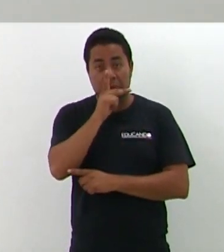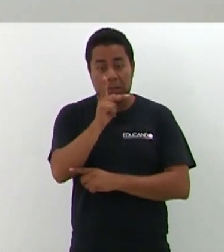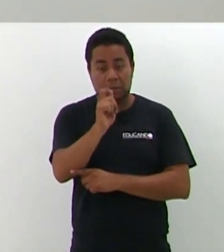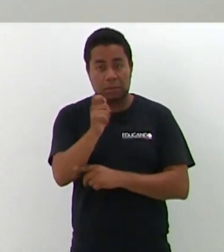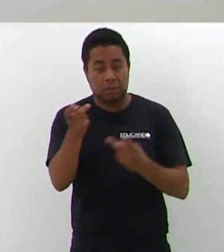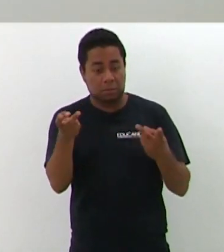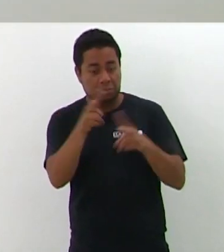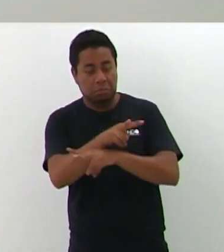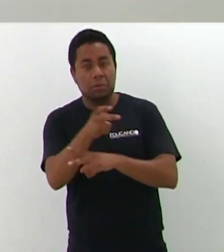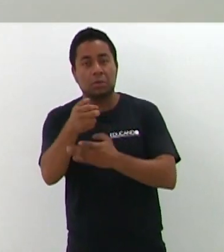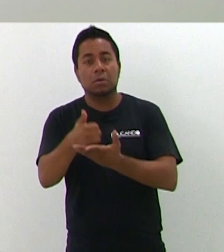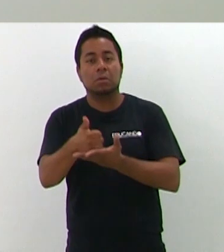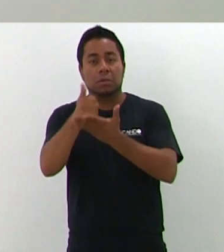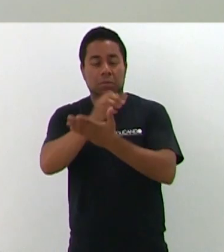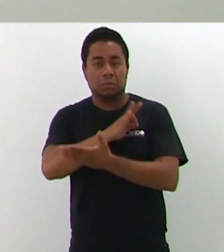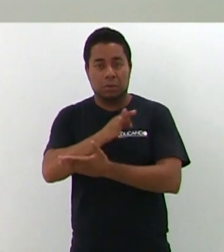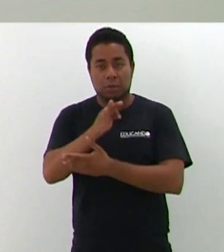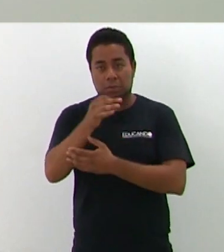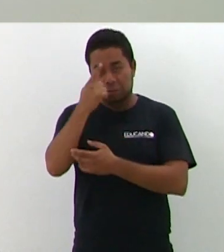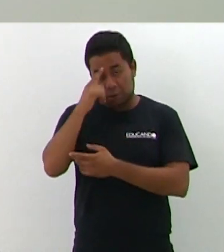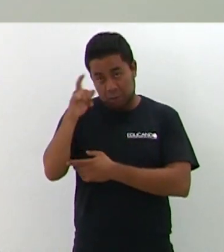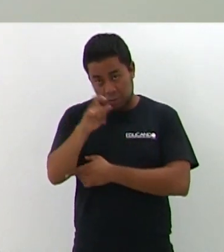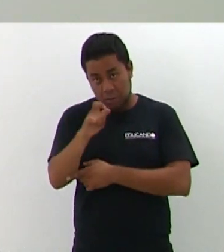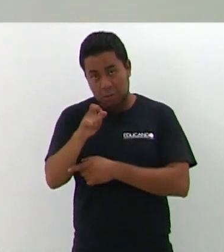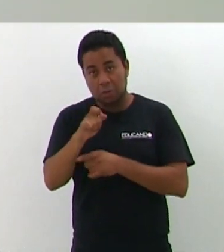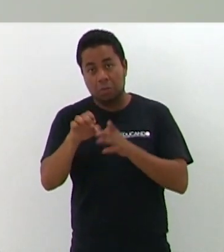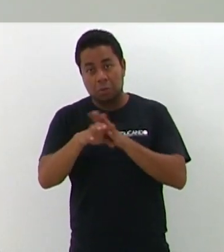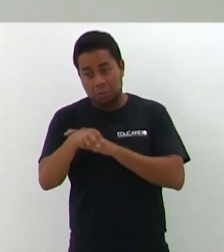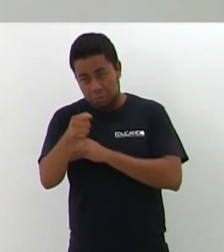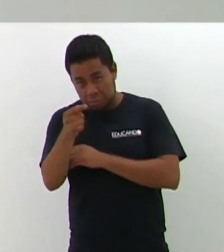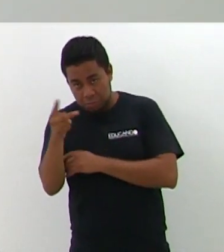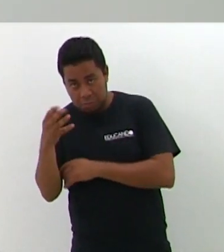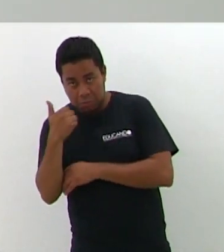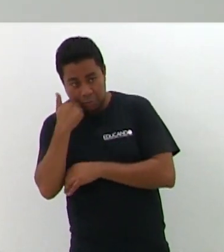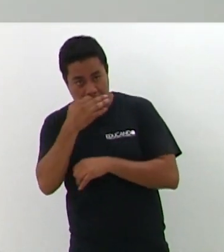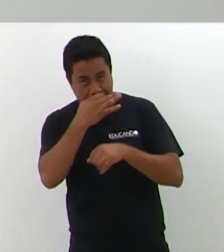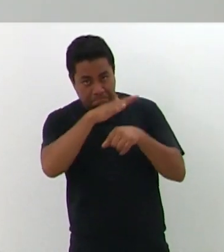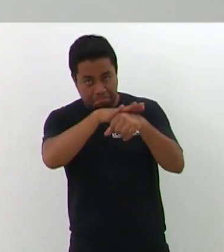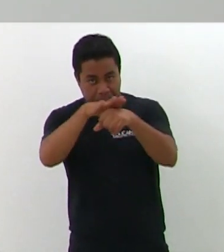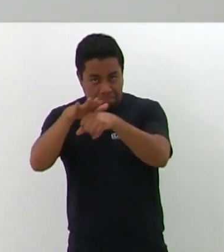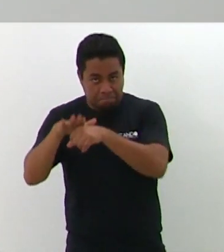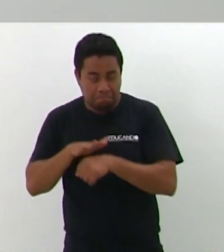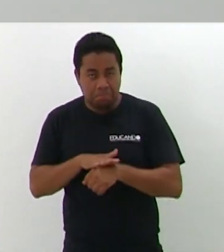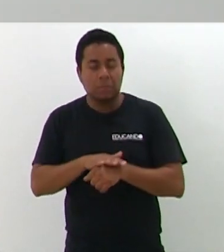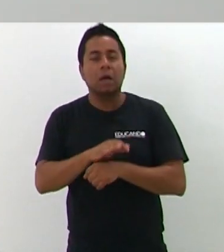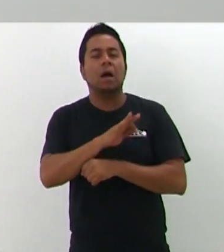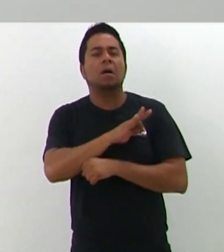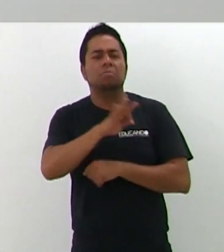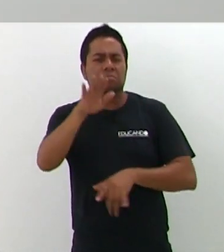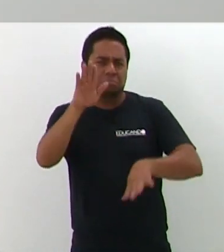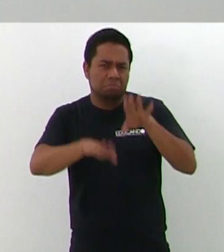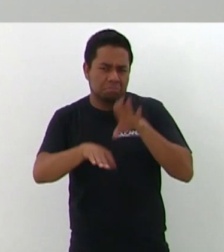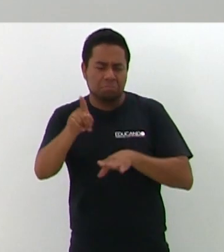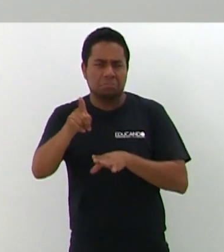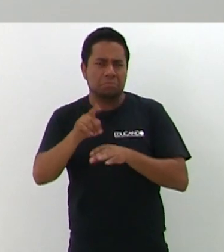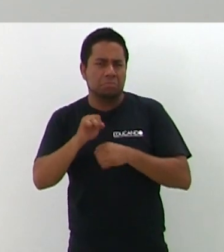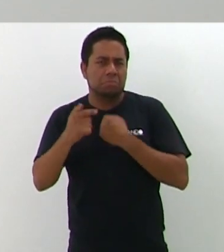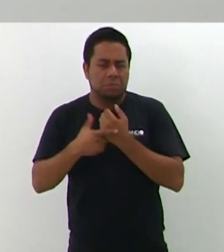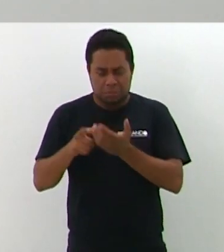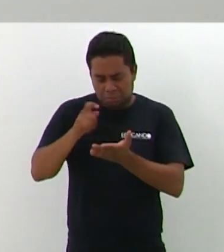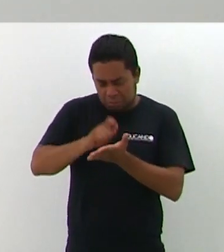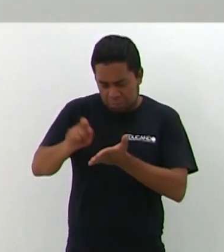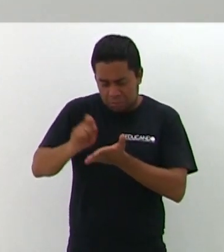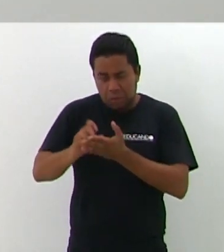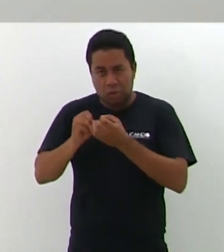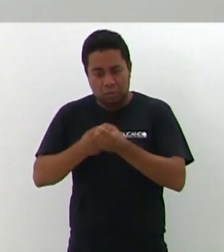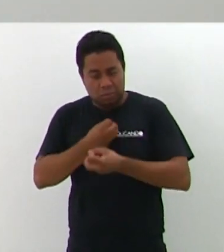a otro, pues nos ayuda a que cuando nosotros queremos comunicar algo, es posible que lo que tú quieras